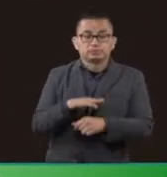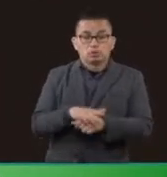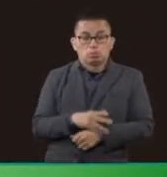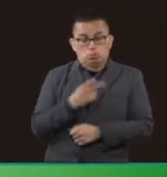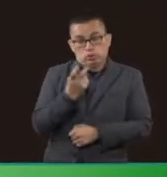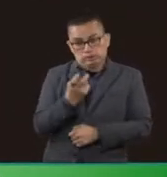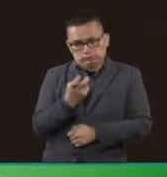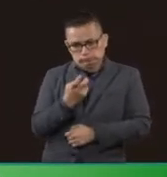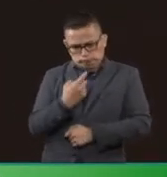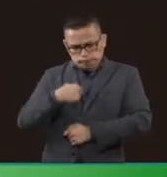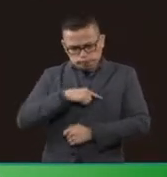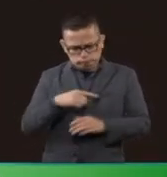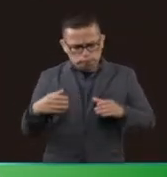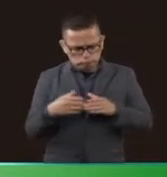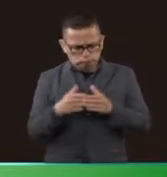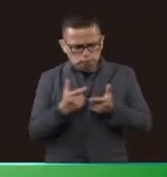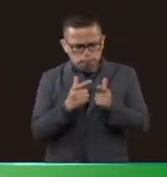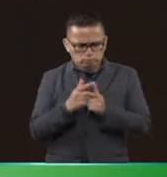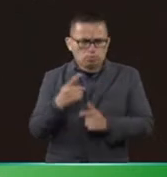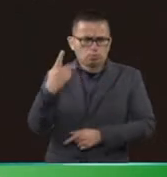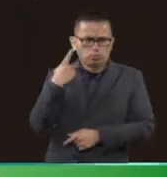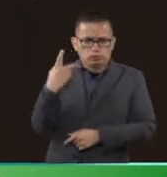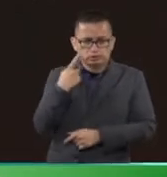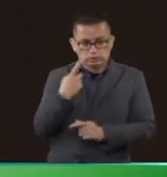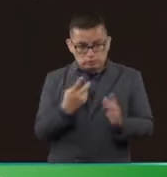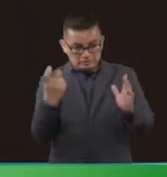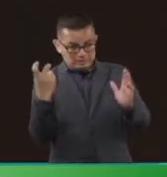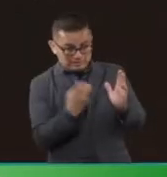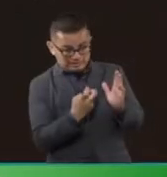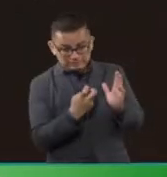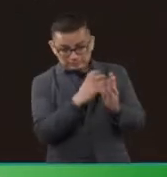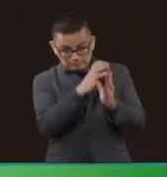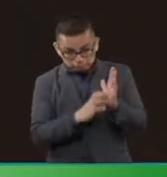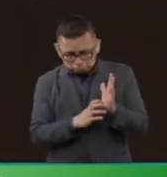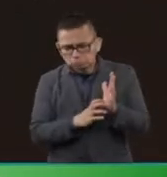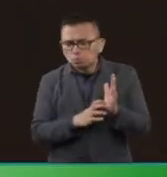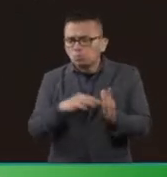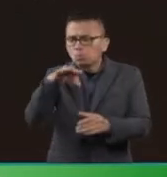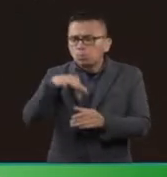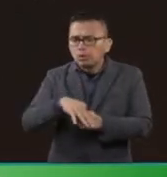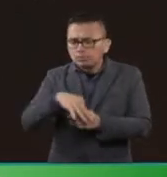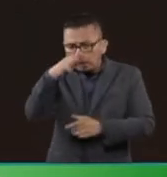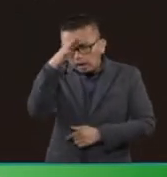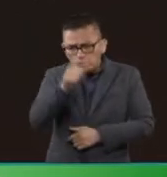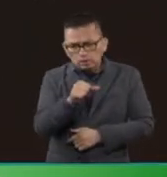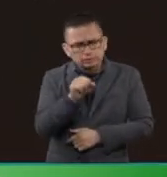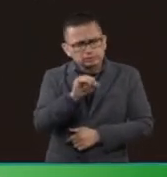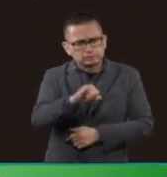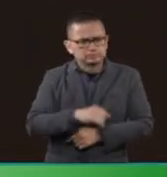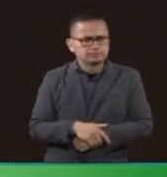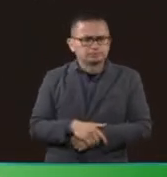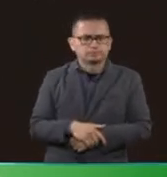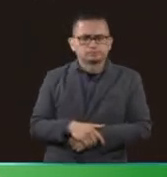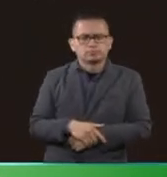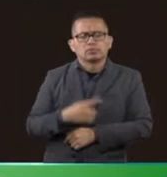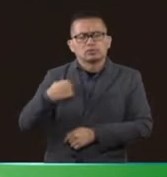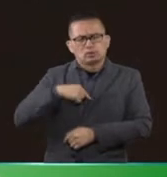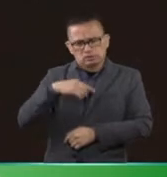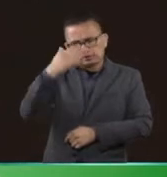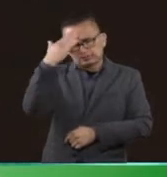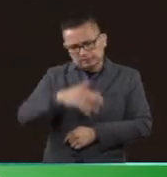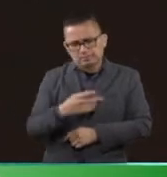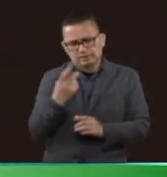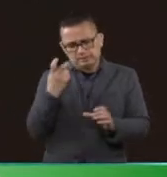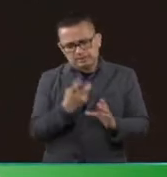a favor por nuestra bancada naranja Así es estamos seguros que este dictamen será aprobado